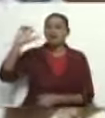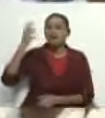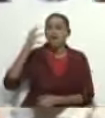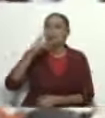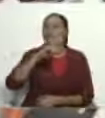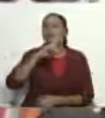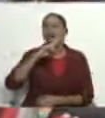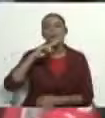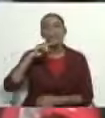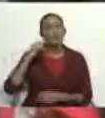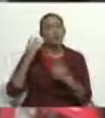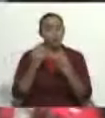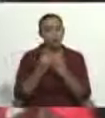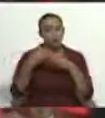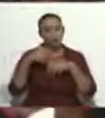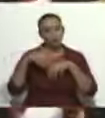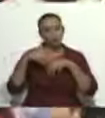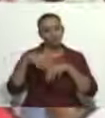pena manejar.